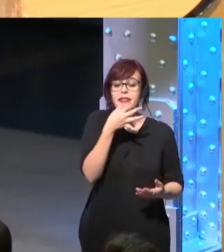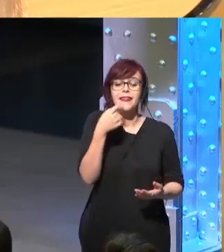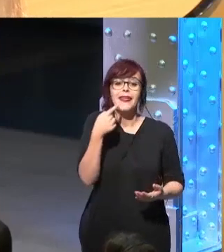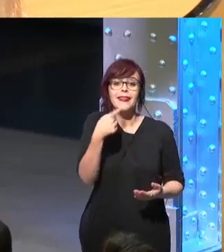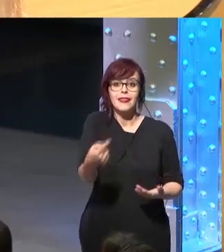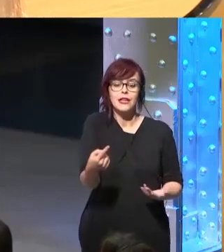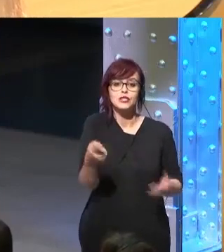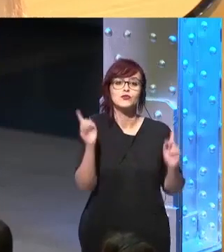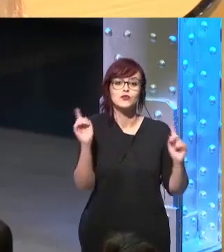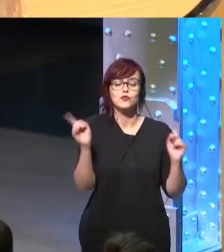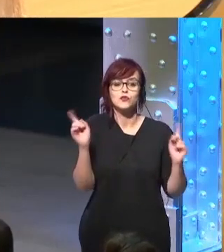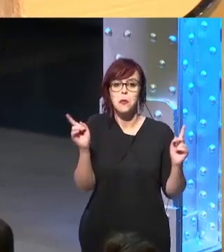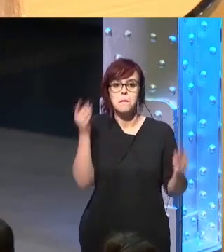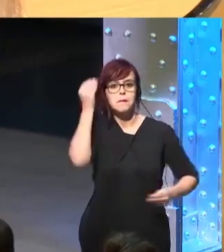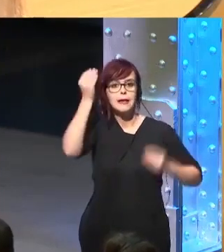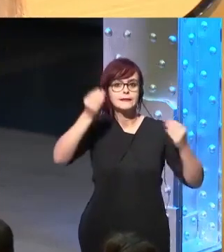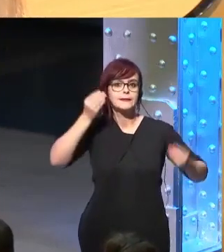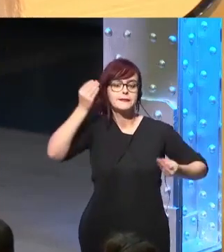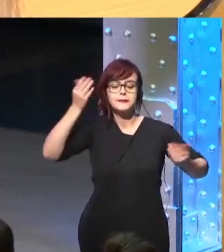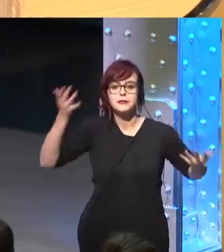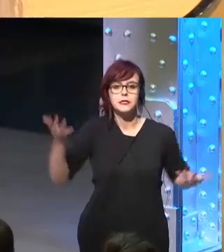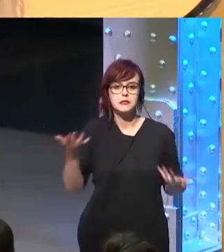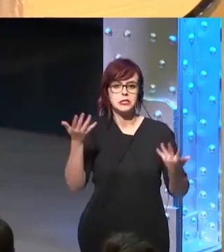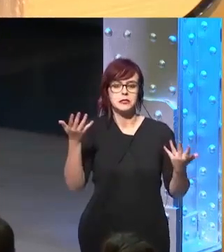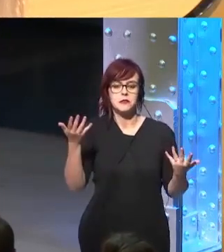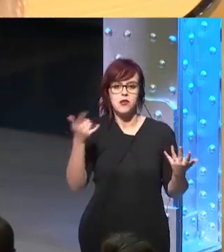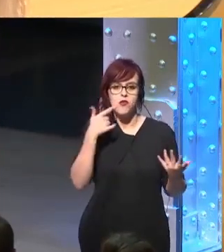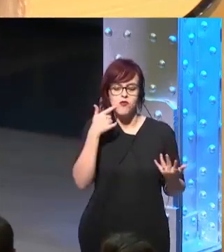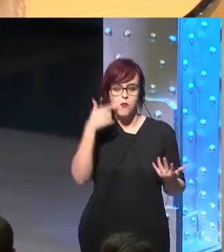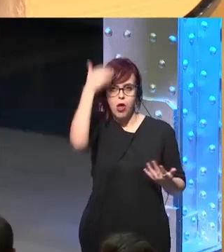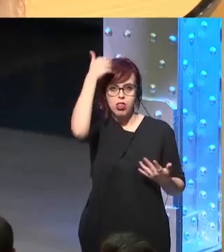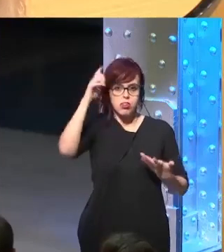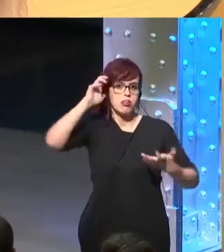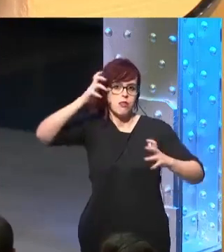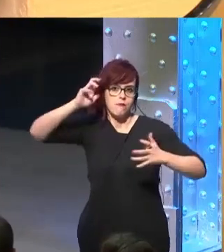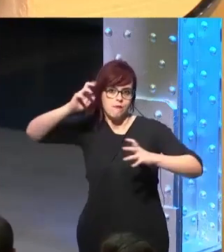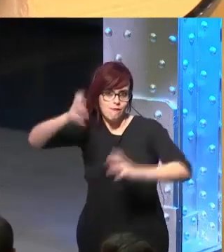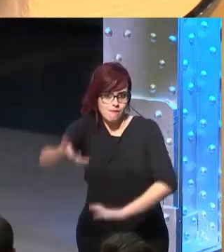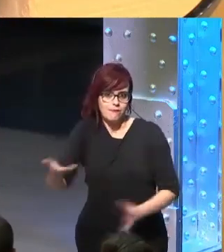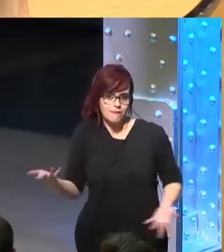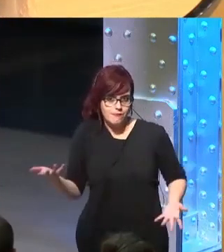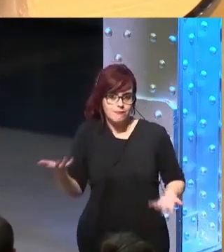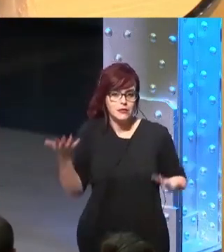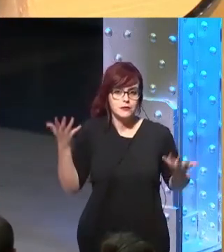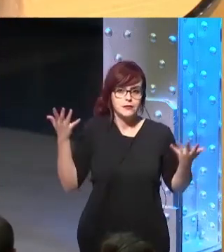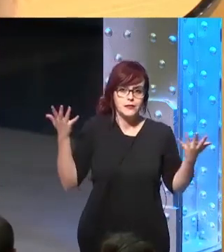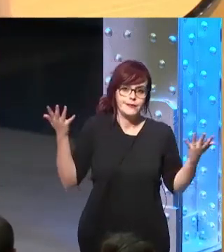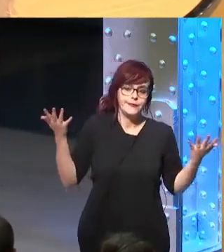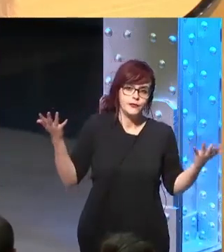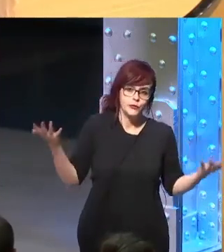eran, digamos, se las consideraba incluso con una división neurótica, por decirlo de alguna manera. Entonces,